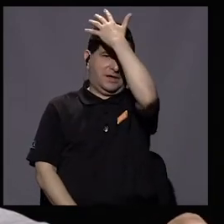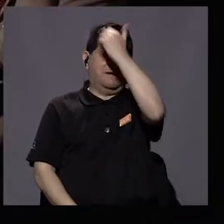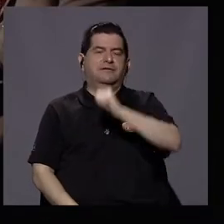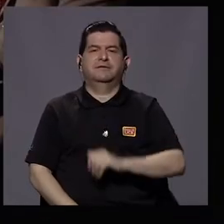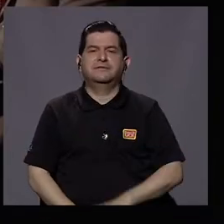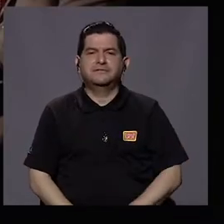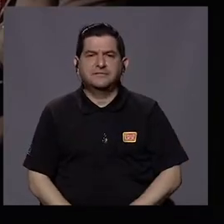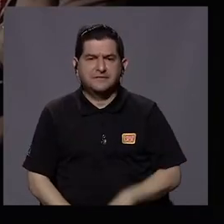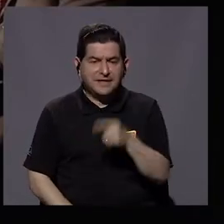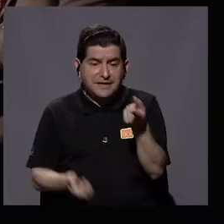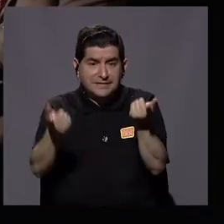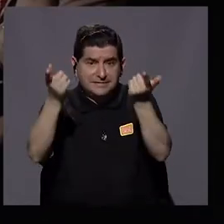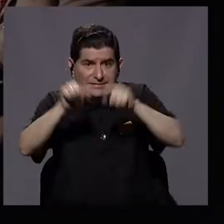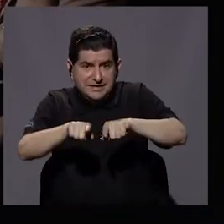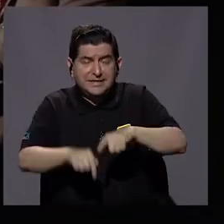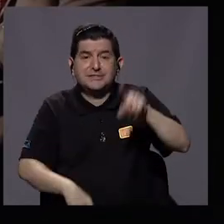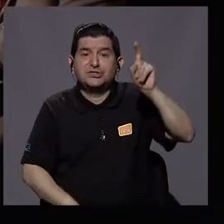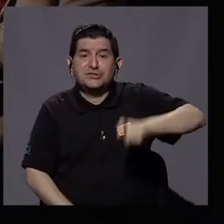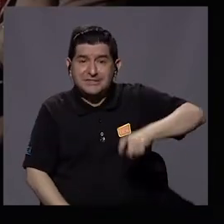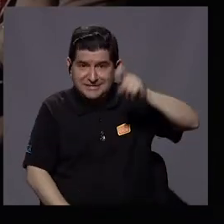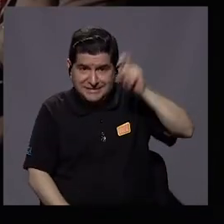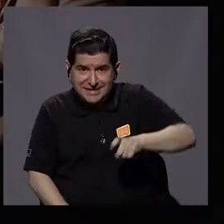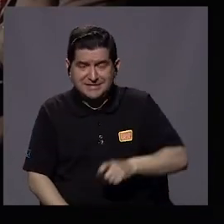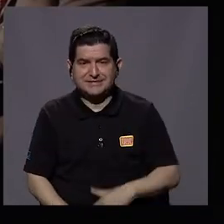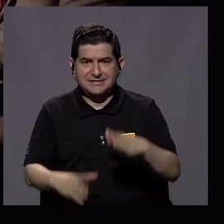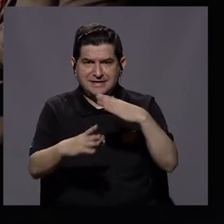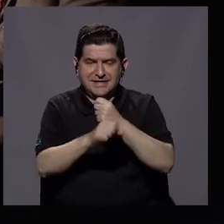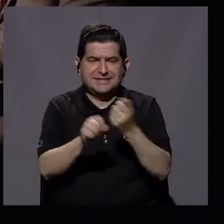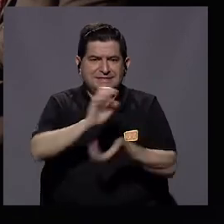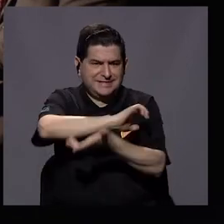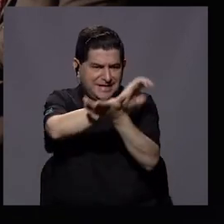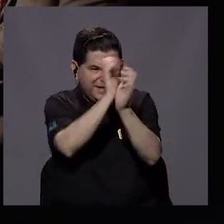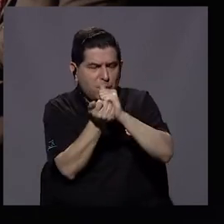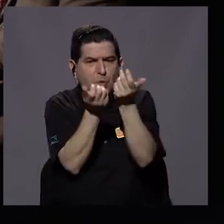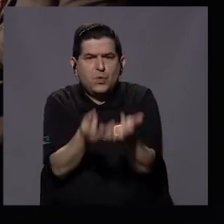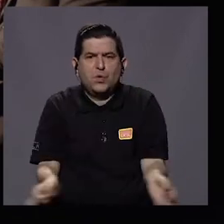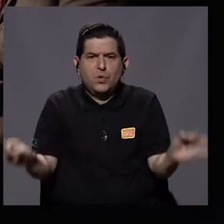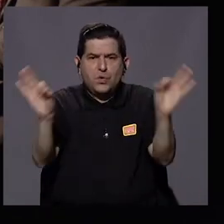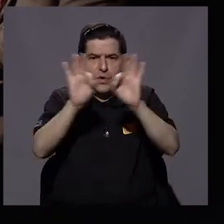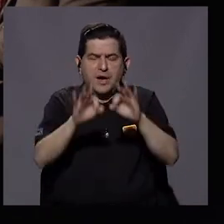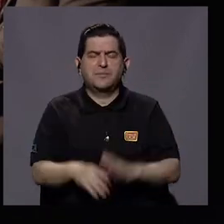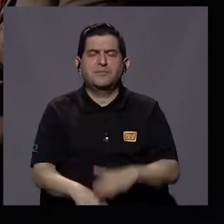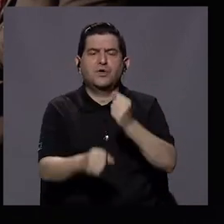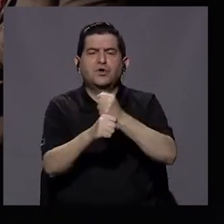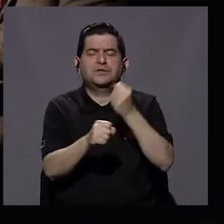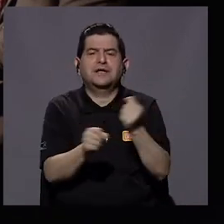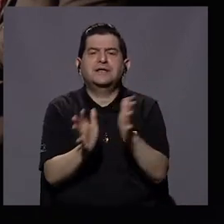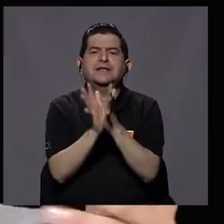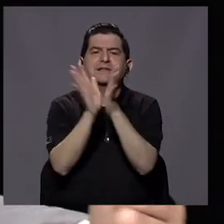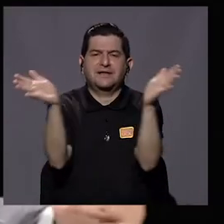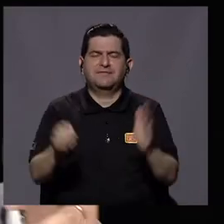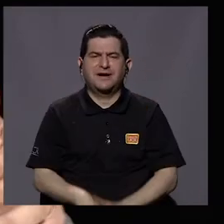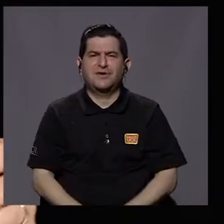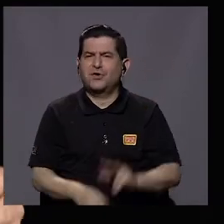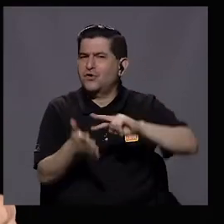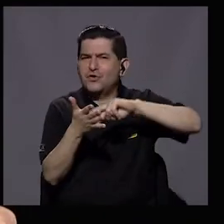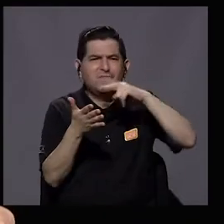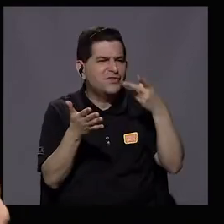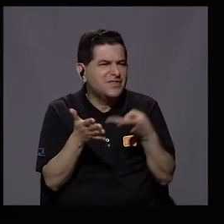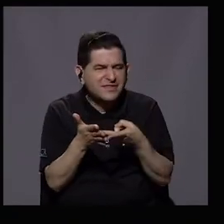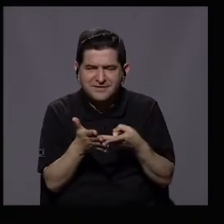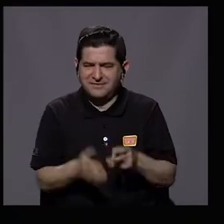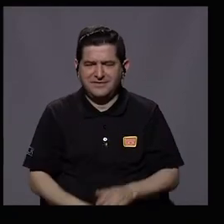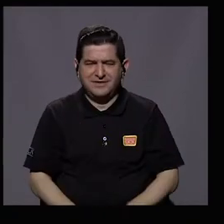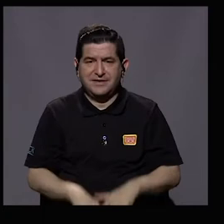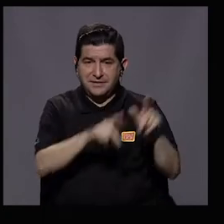Quesada, una necesidad de hacer un cambio radical a tono de empleo público. Definamos para la